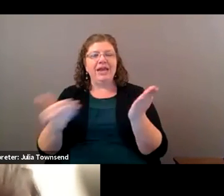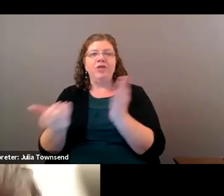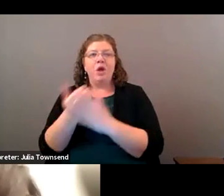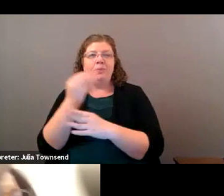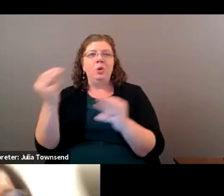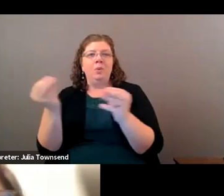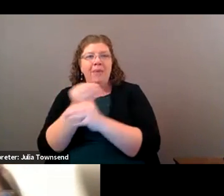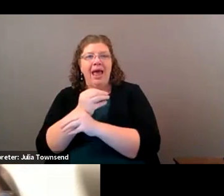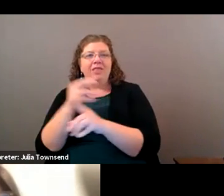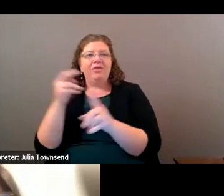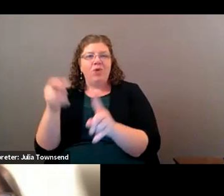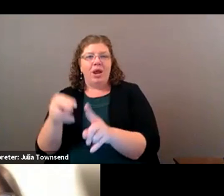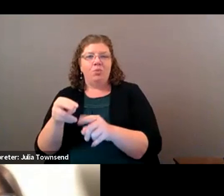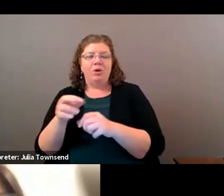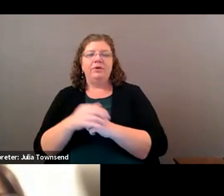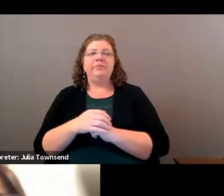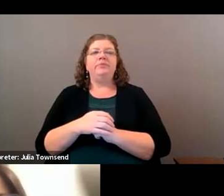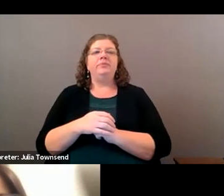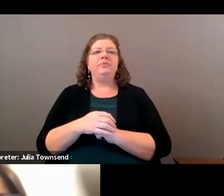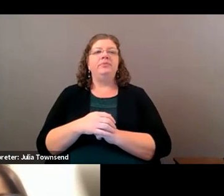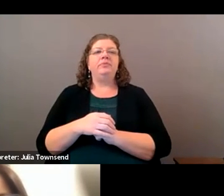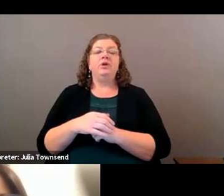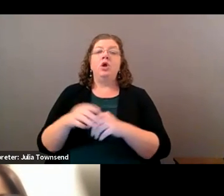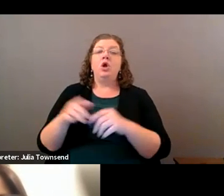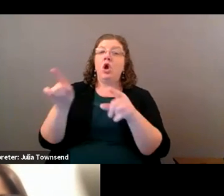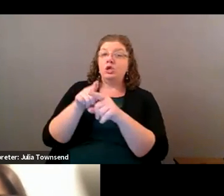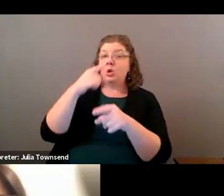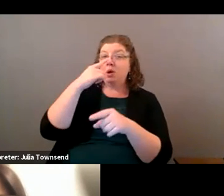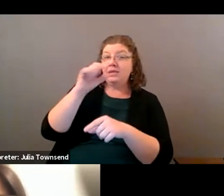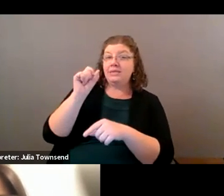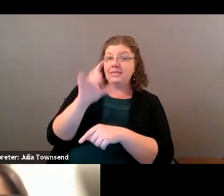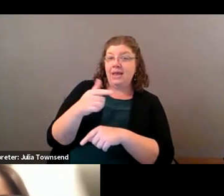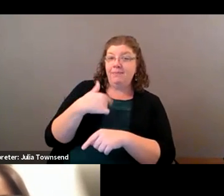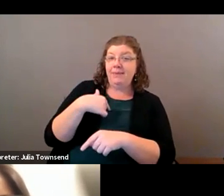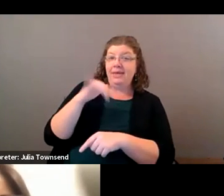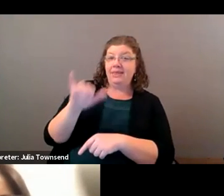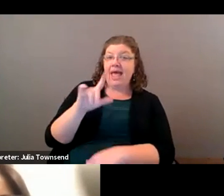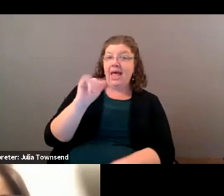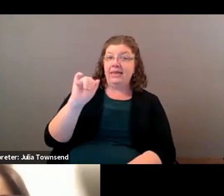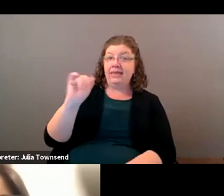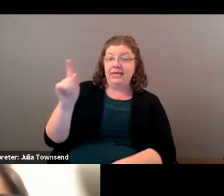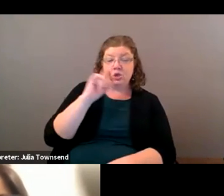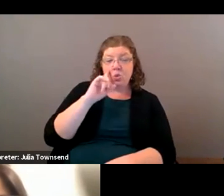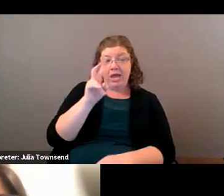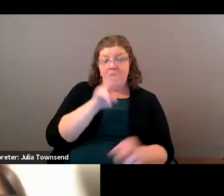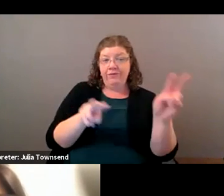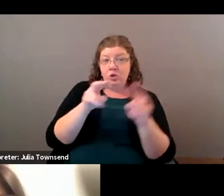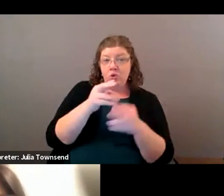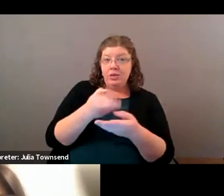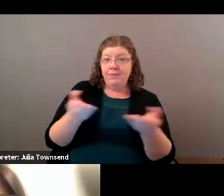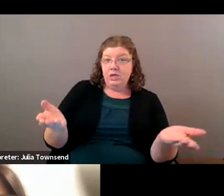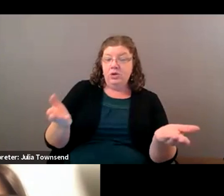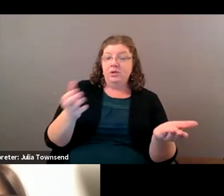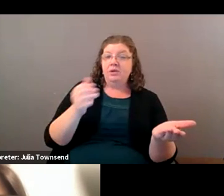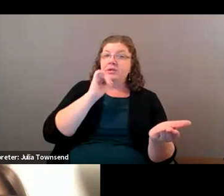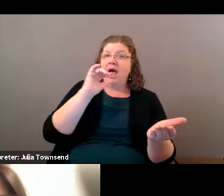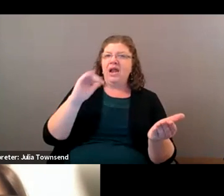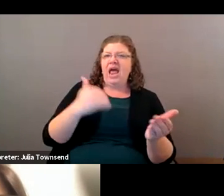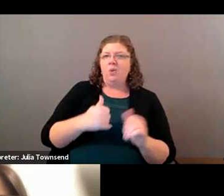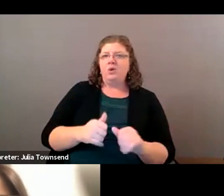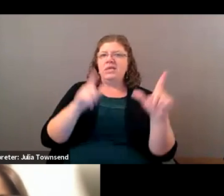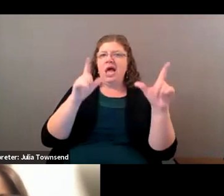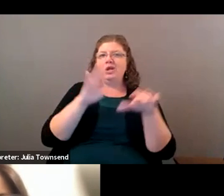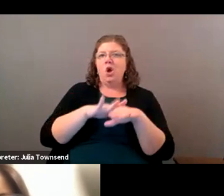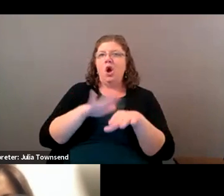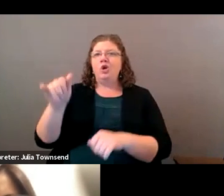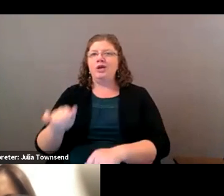Gracias. Y también me puede enviar el enlace para ver el material. No está en la diapositiva, está en la